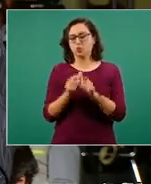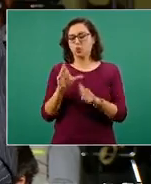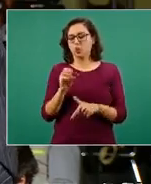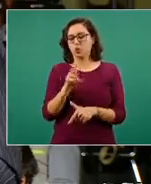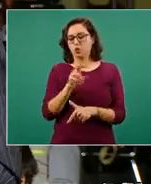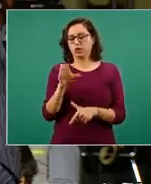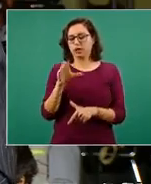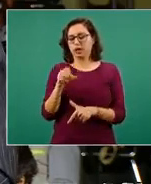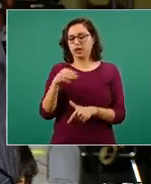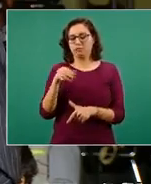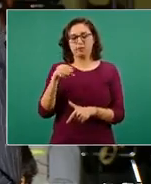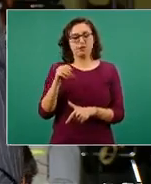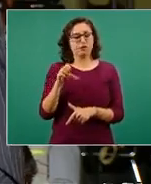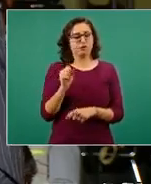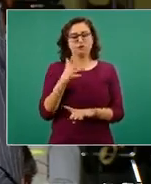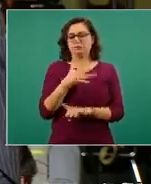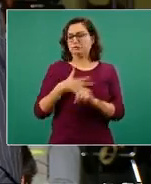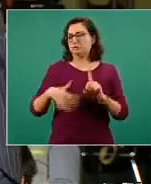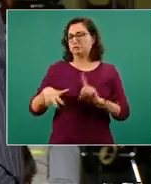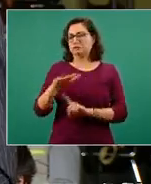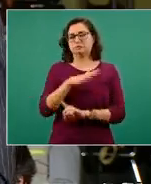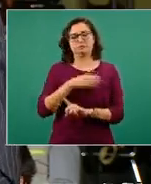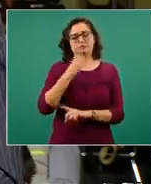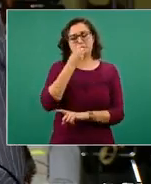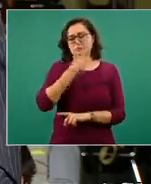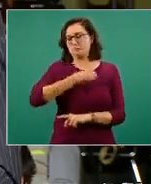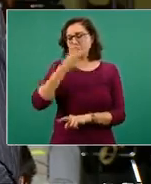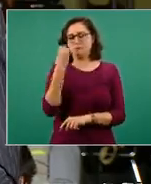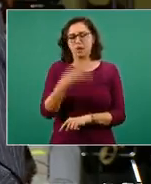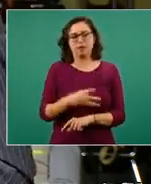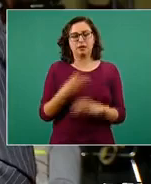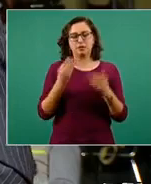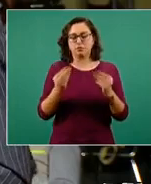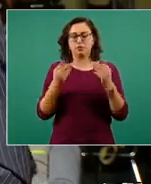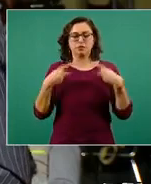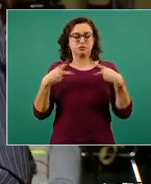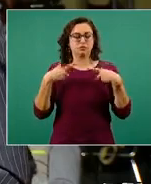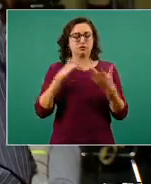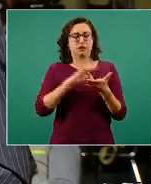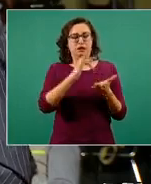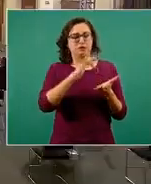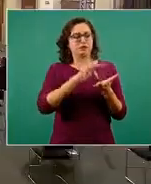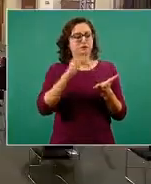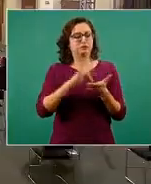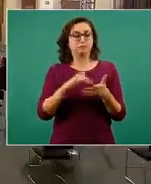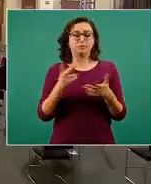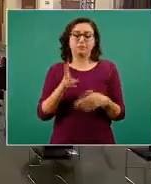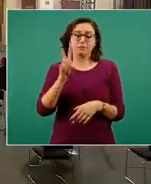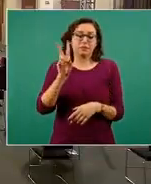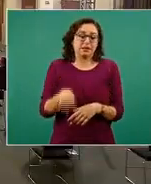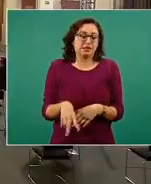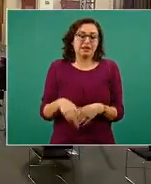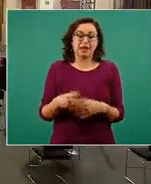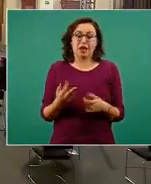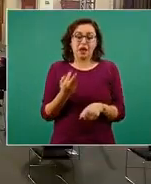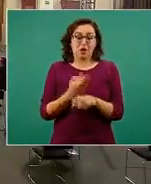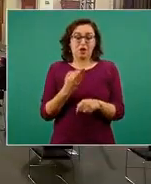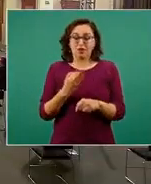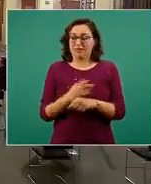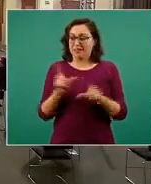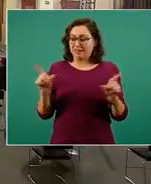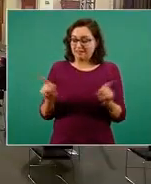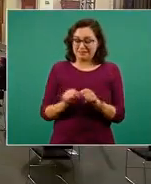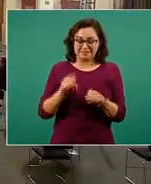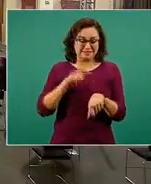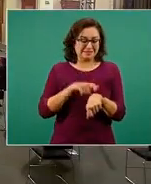un ambiente tan maravilloso que se sentía y la gente tan agradecida, que lamento mucho, la verdad, no poder expresarles en tan pocas palabras, en